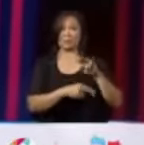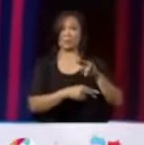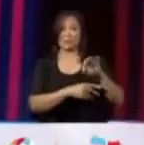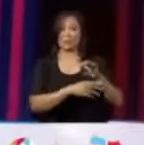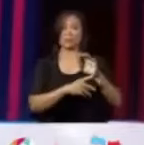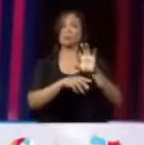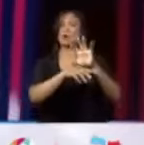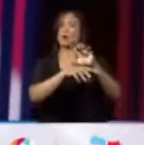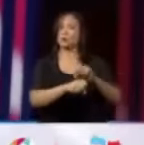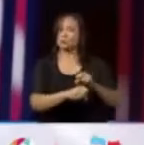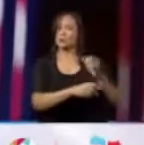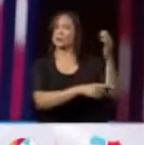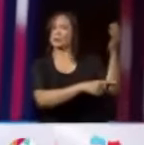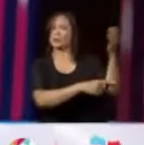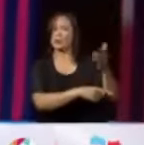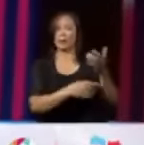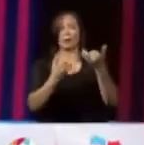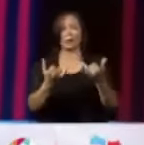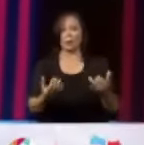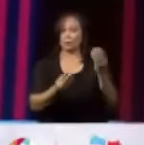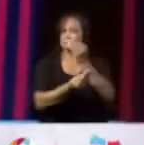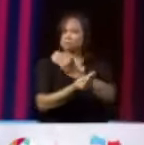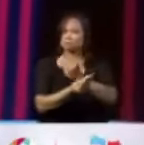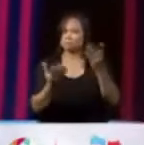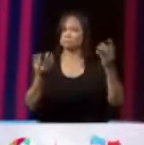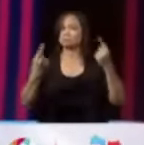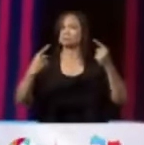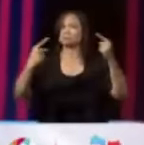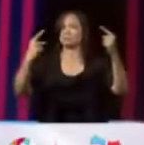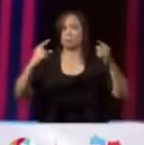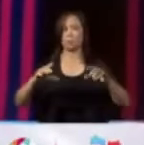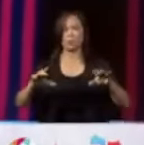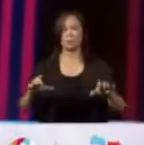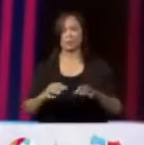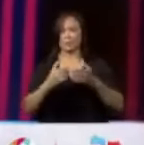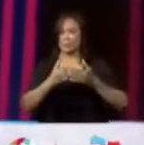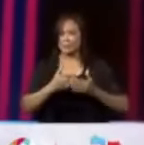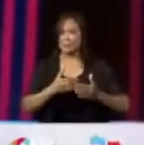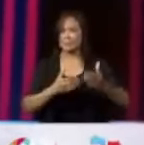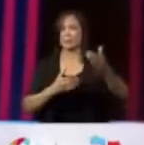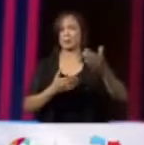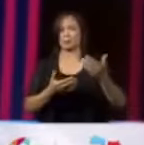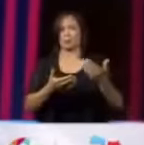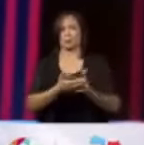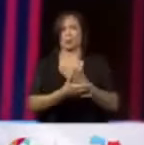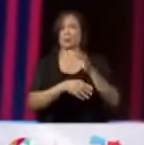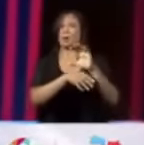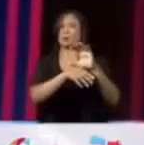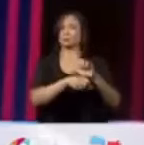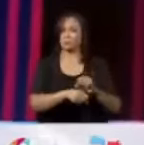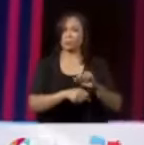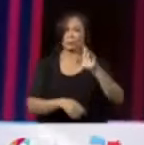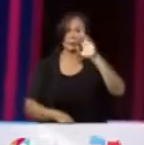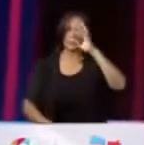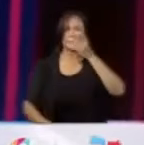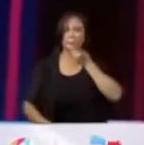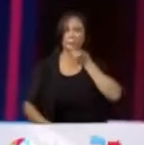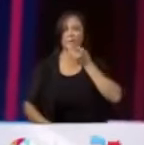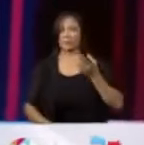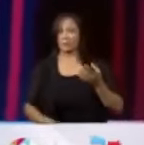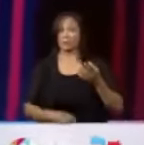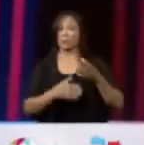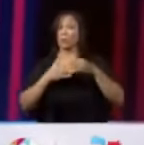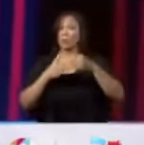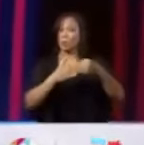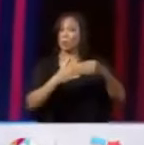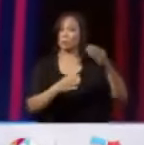de una cultura de debates hoy rinda frutos, con un evento que da pie a una nueva tradición dominicana, donde